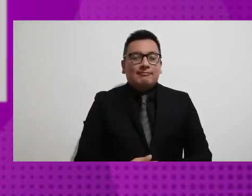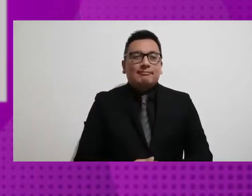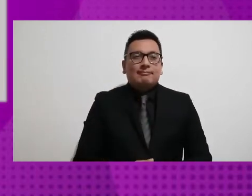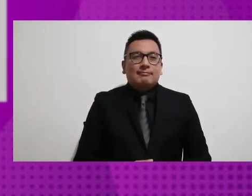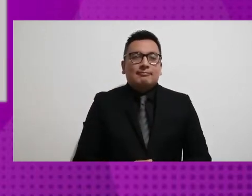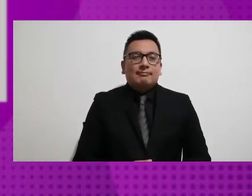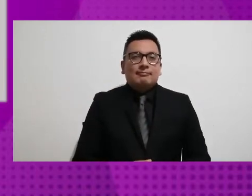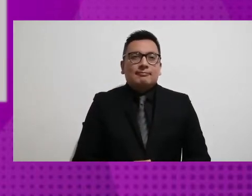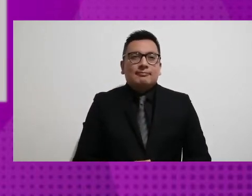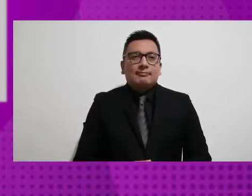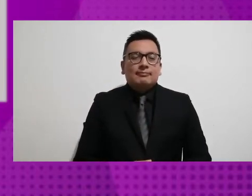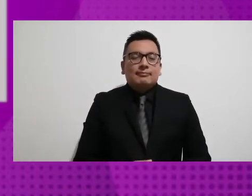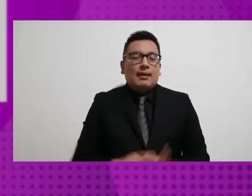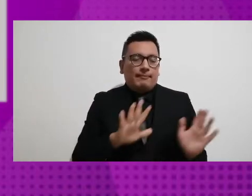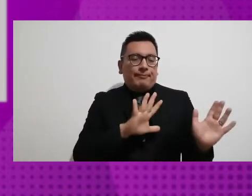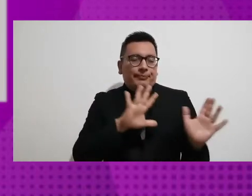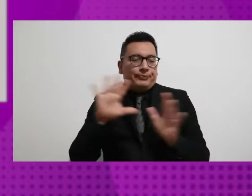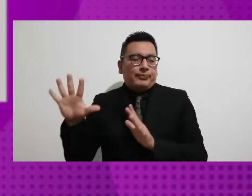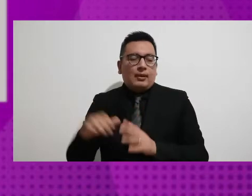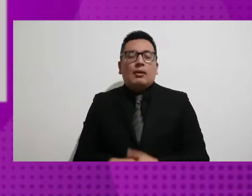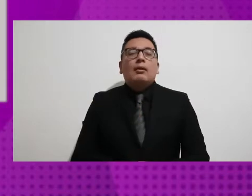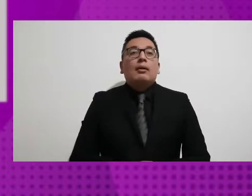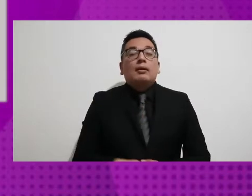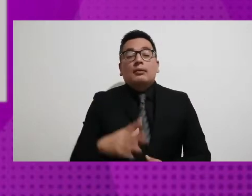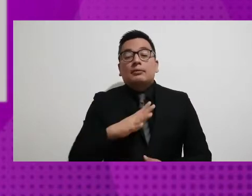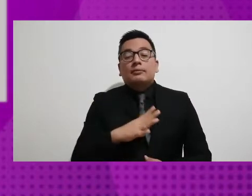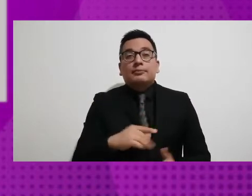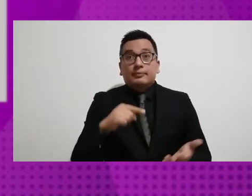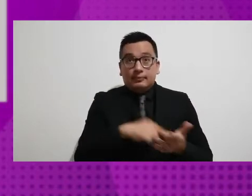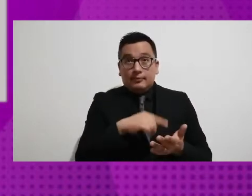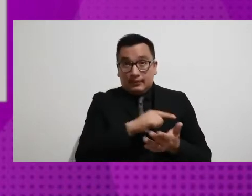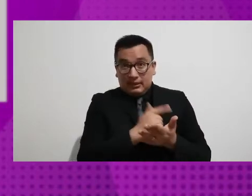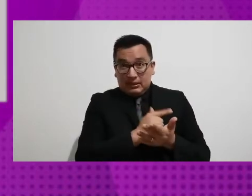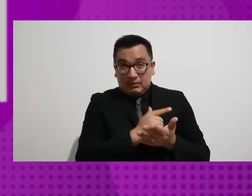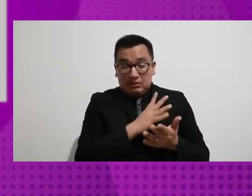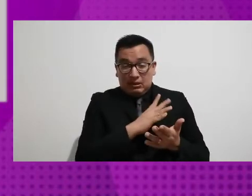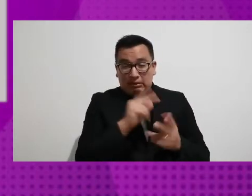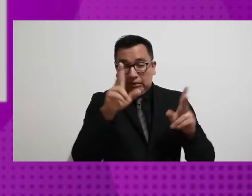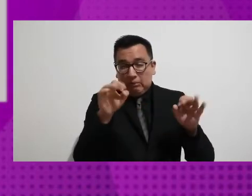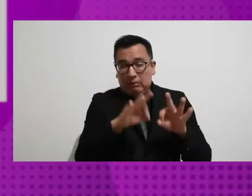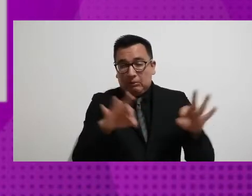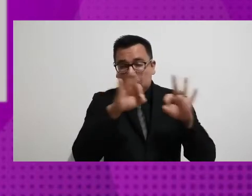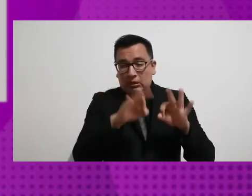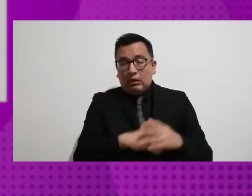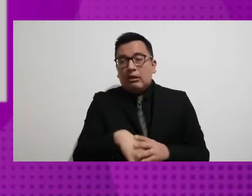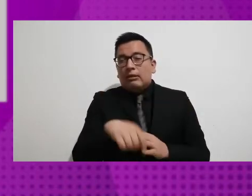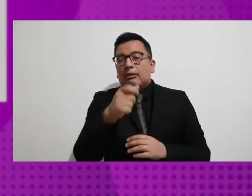Ahora, otro tema importante que creo yo que en este libro no nos podemos perder,